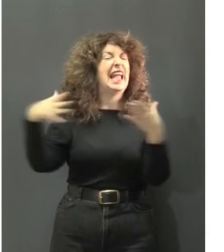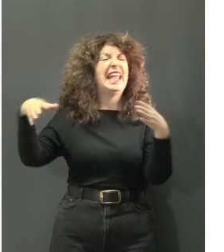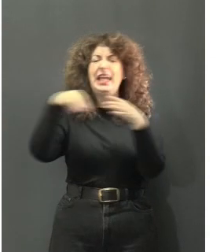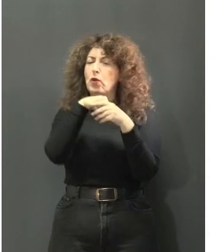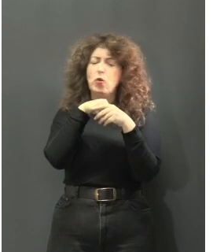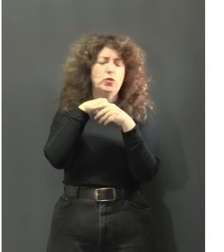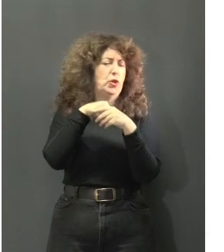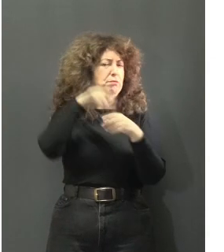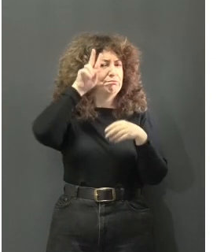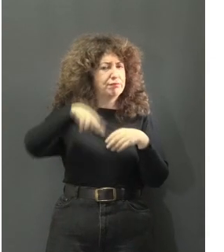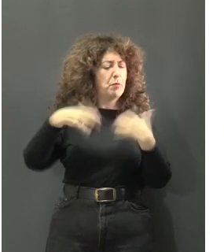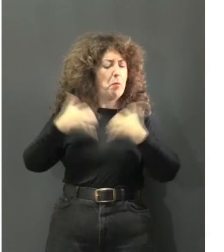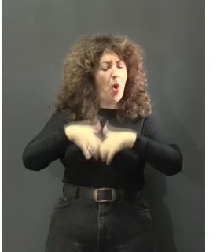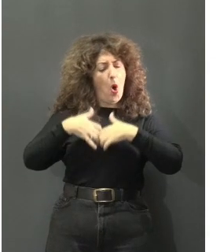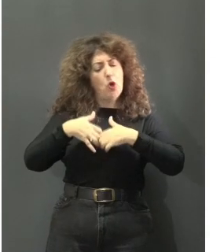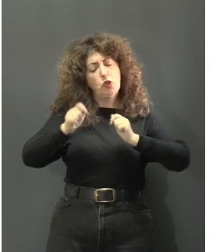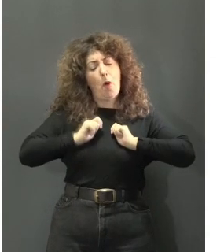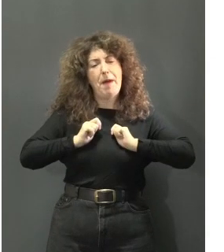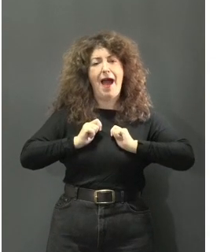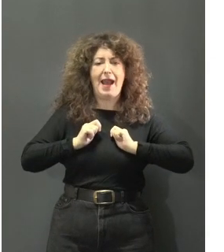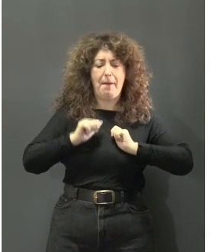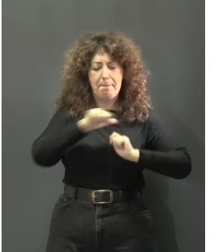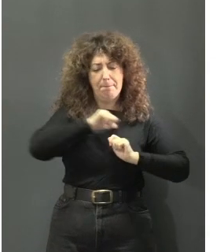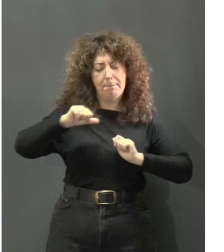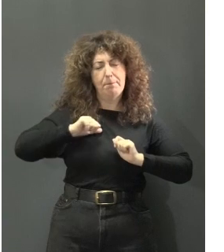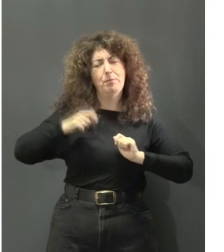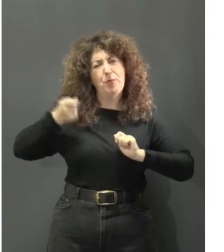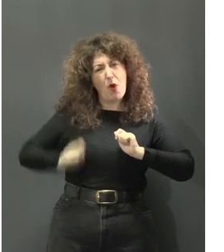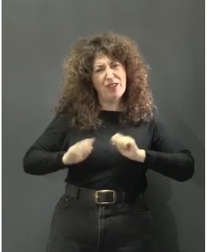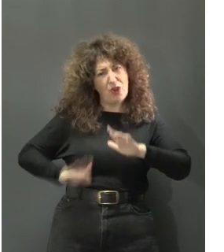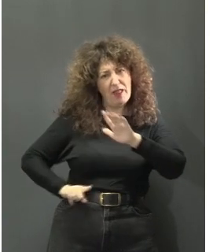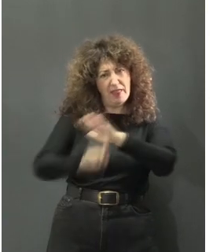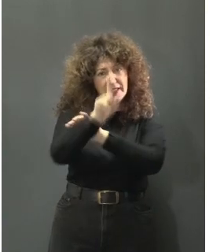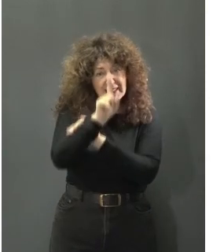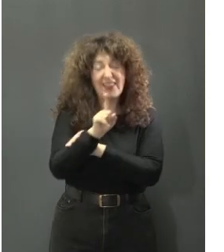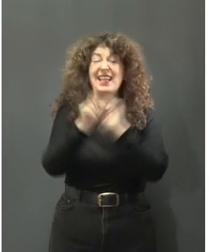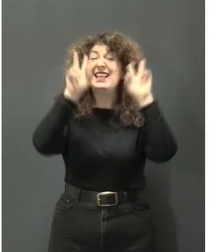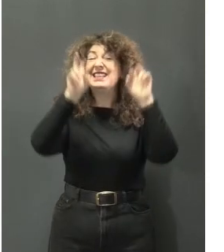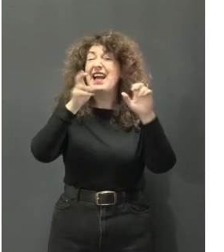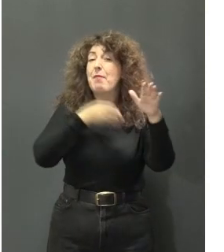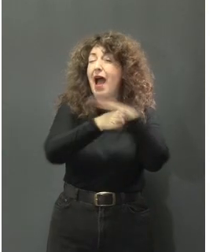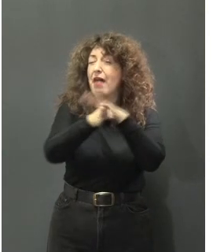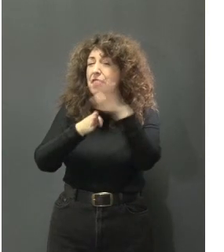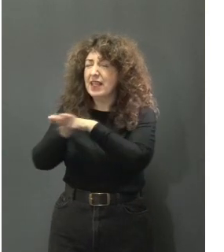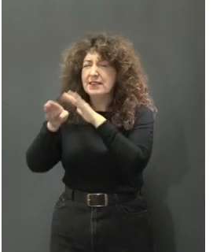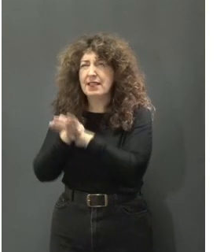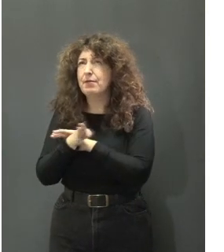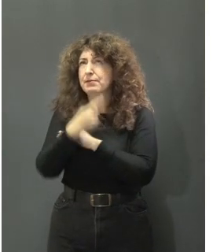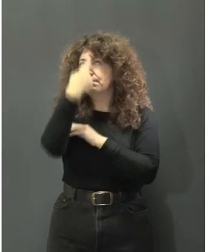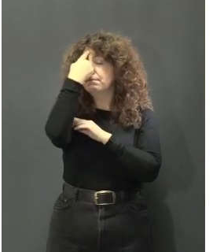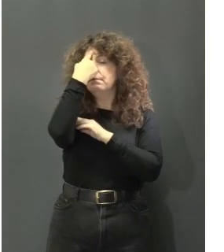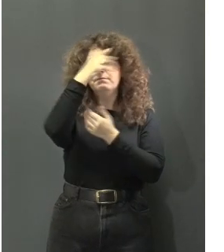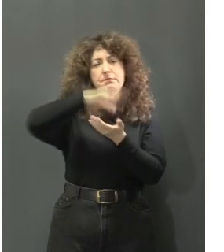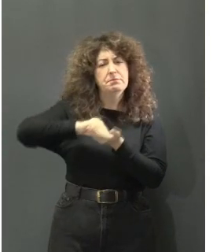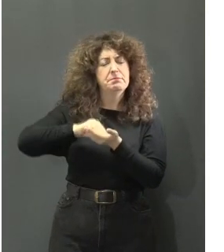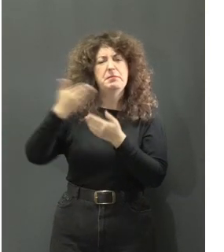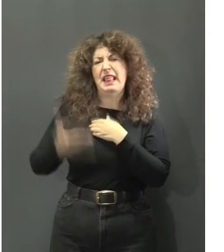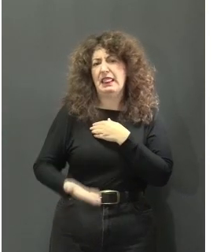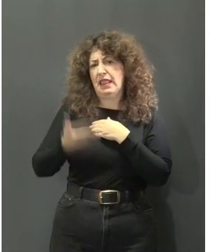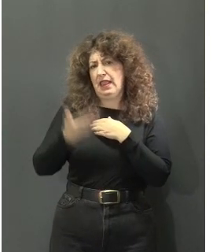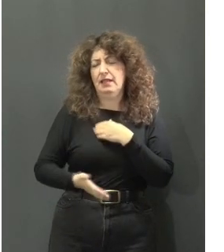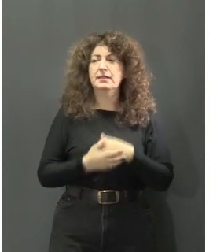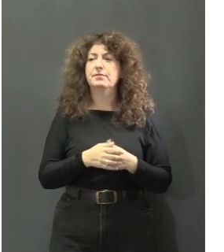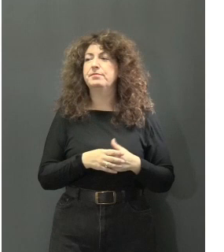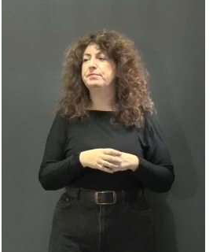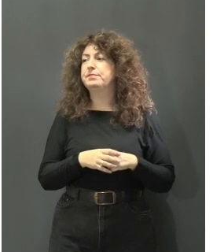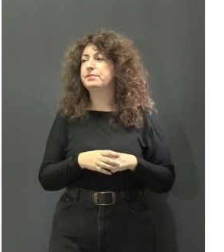de los motores de su desarrollo profesional y, por tanto, todo lo referido a la accesibilidad ha tenido siempre un papel central.